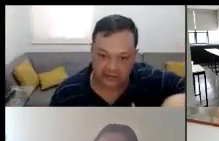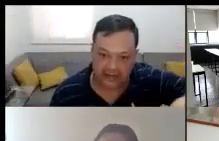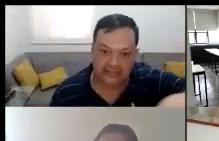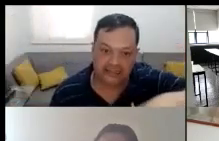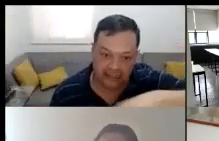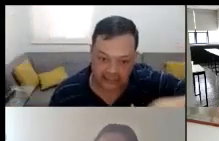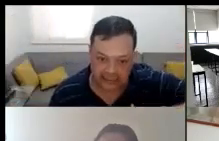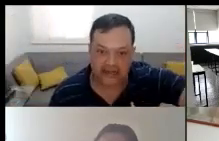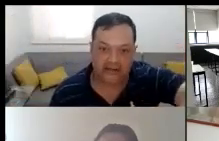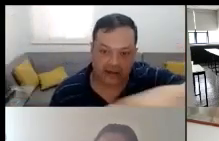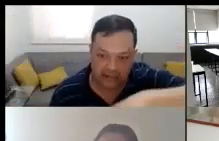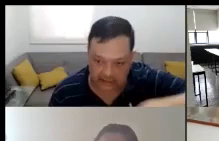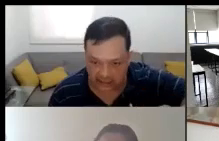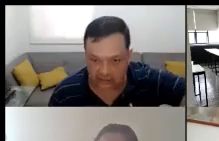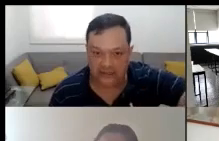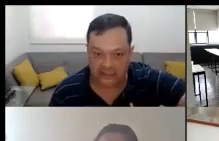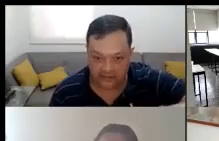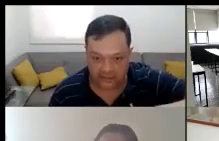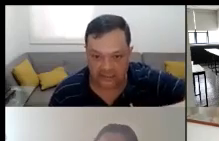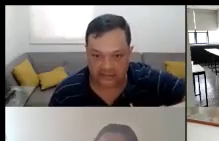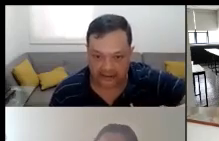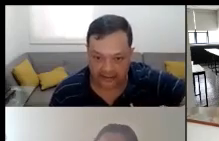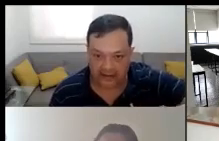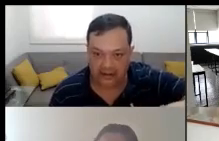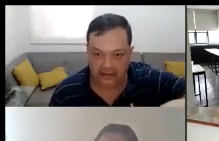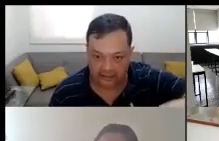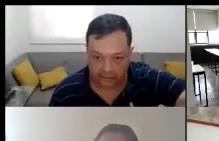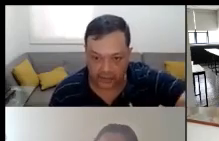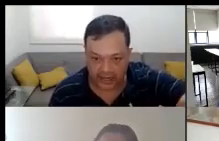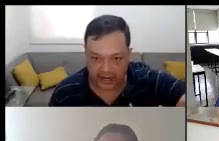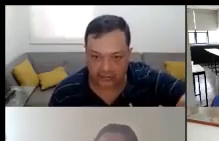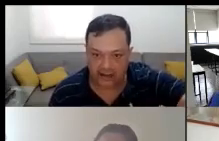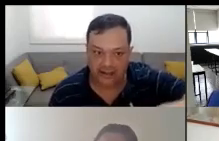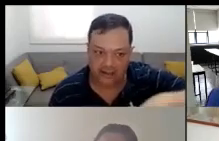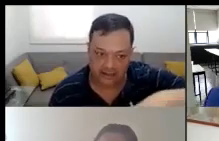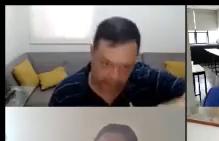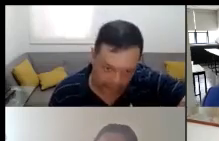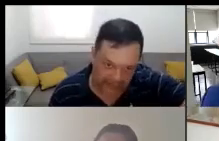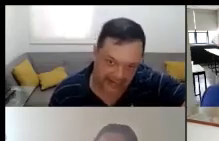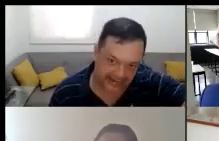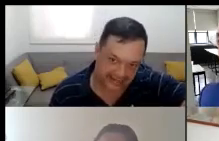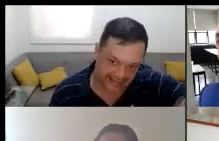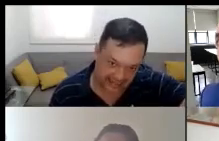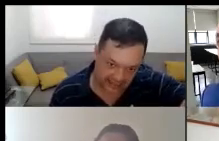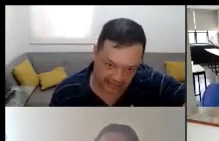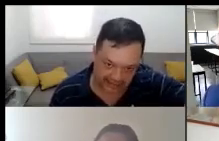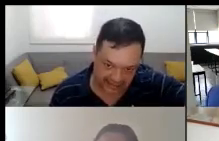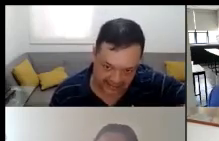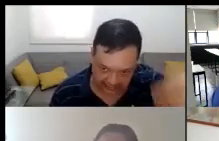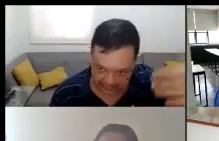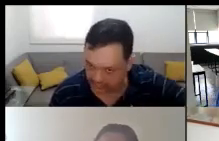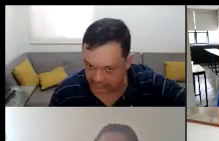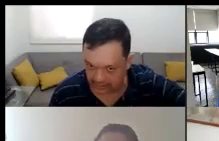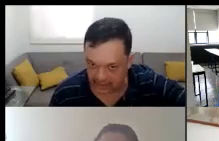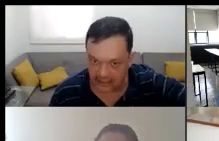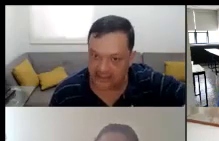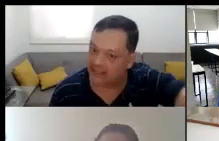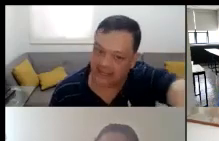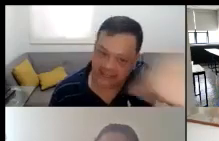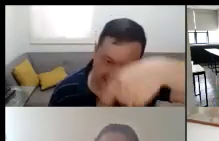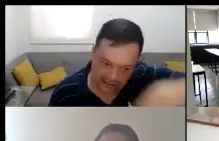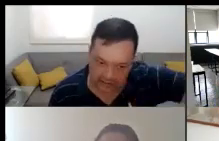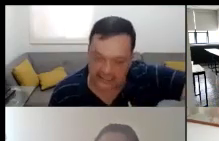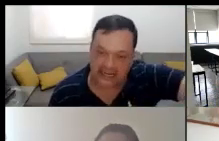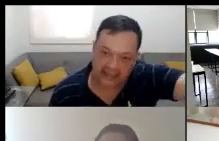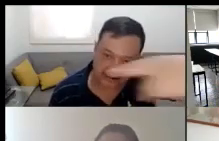que los humedales tienen que tener agua que circule, si no se echa a perder, se pudre el agua y pudre las raíces de las plantas. Tiene